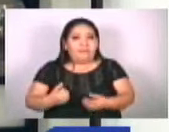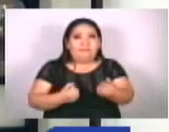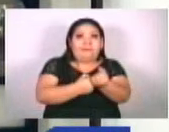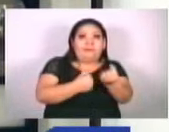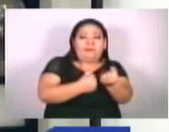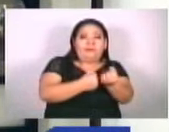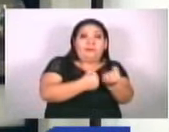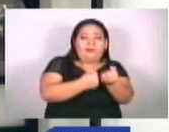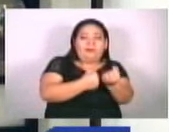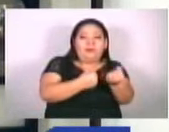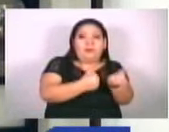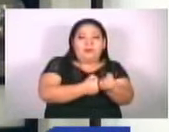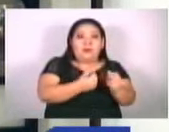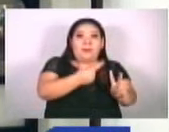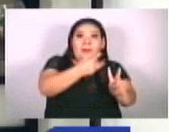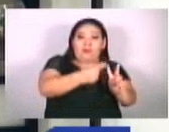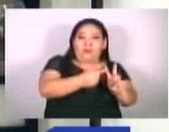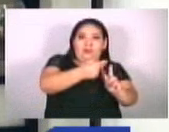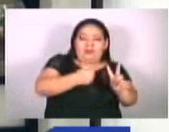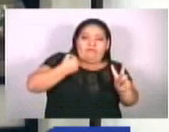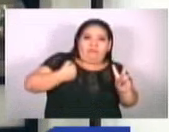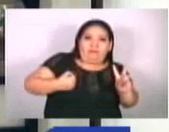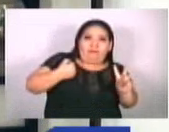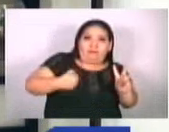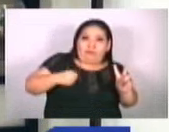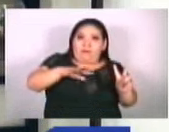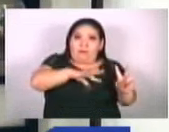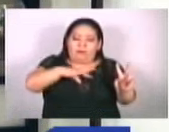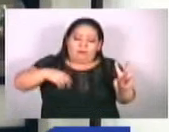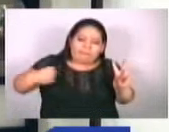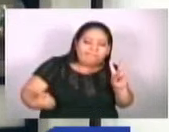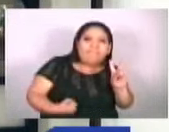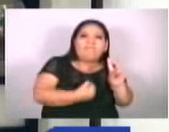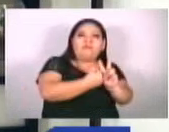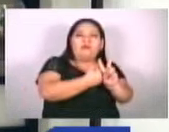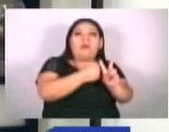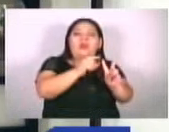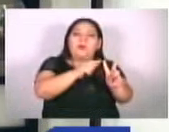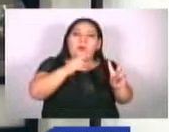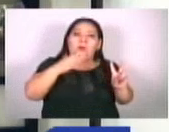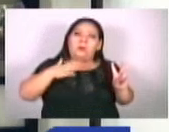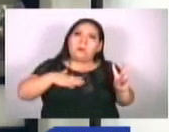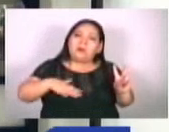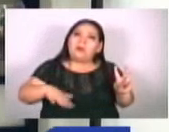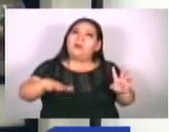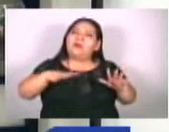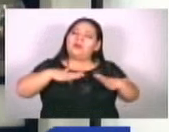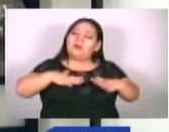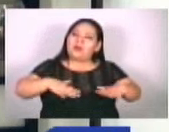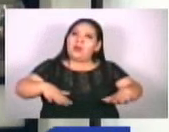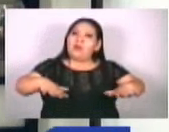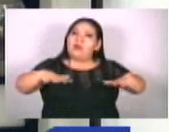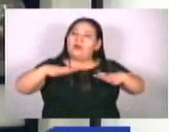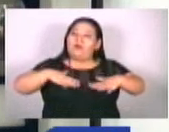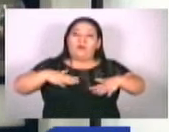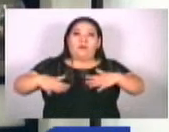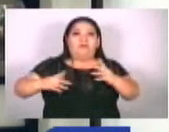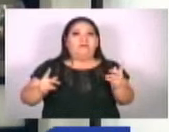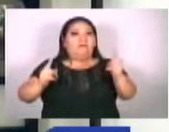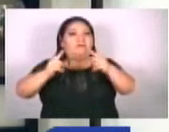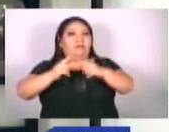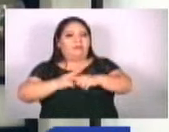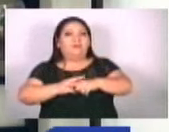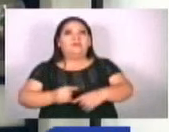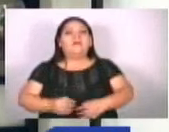buen apoyo con la persona que está pasando por este duelo, la persona poco a poco va a poder ir saliendo de este estado emocional en el que